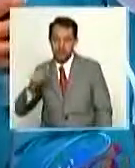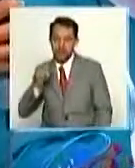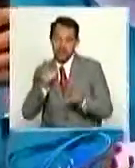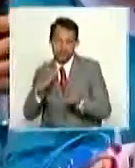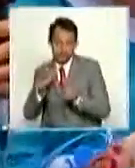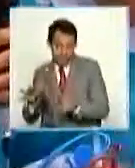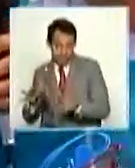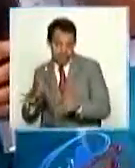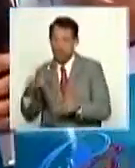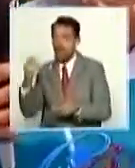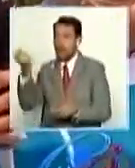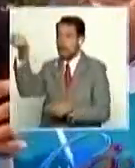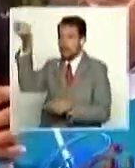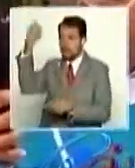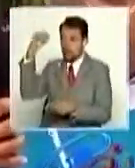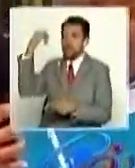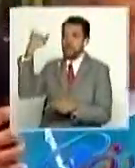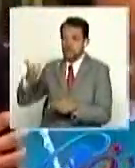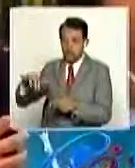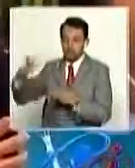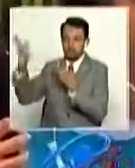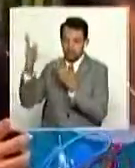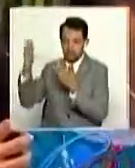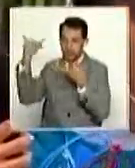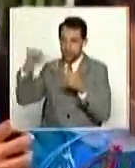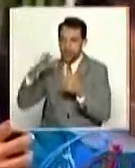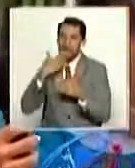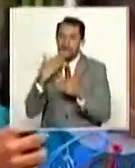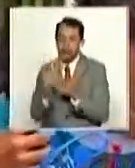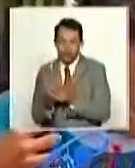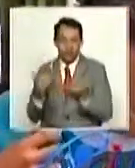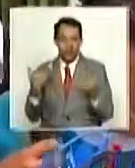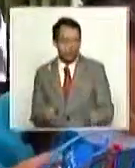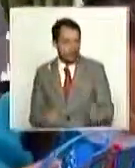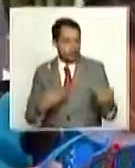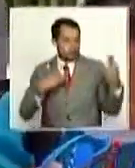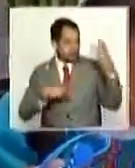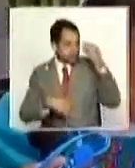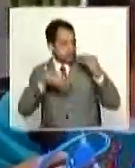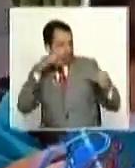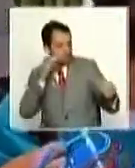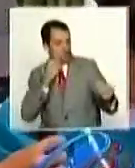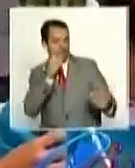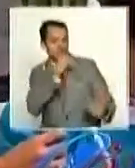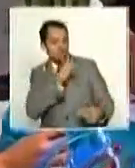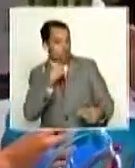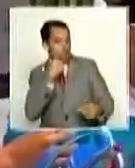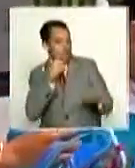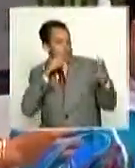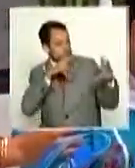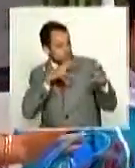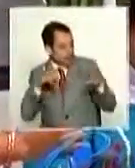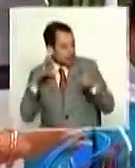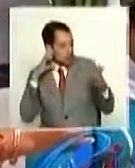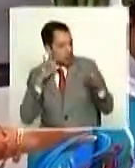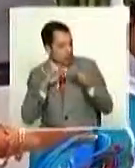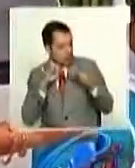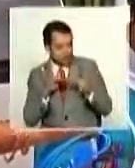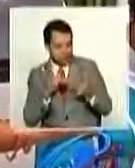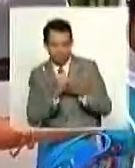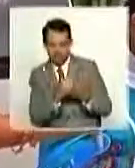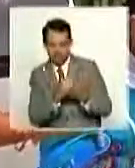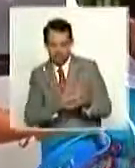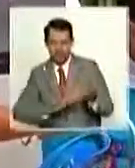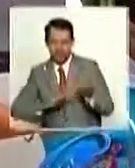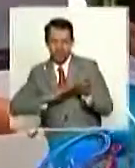Cuando podemos encontrar tanta patología y tanto problema desde la boca, que también tiene que ver con el resto de